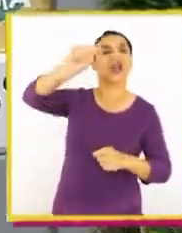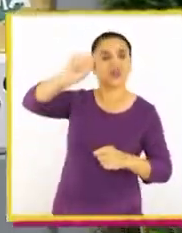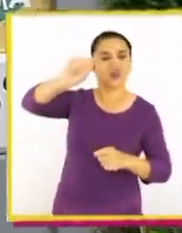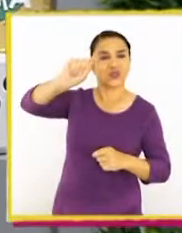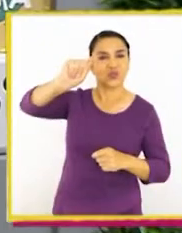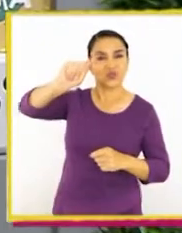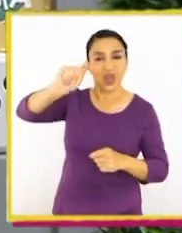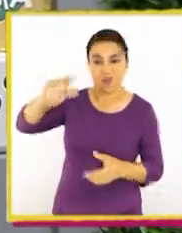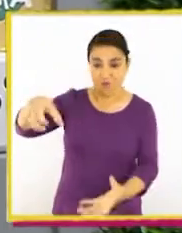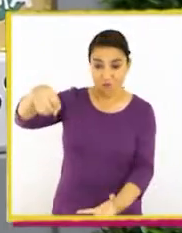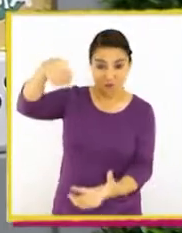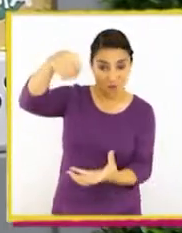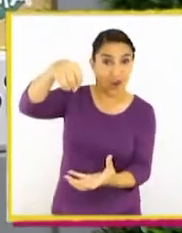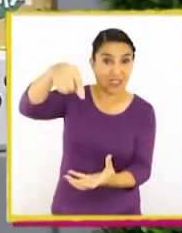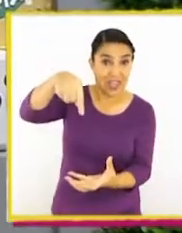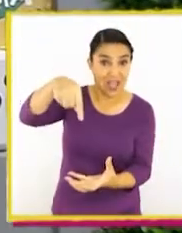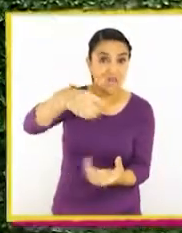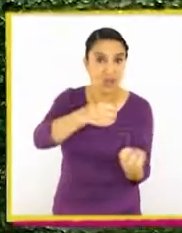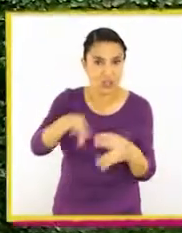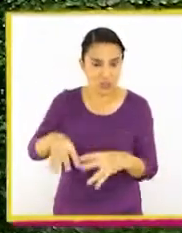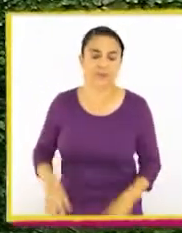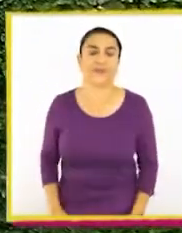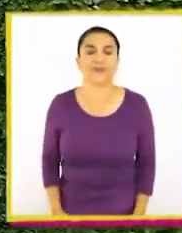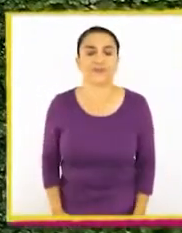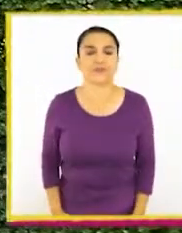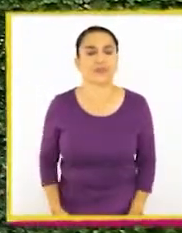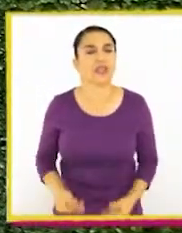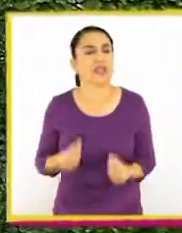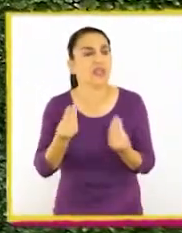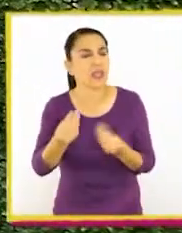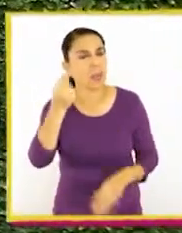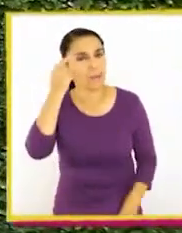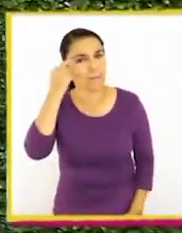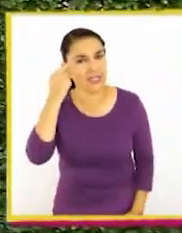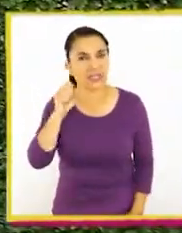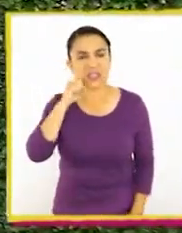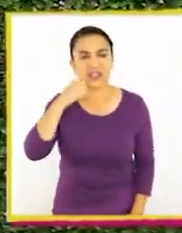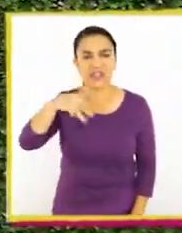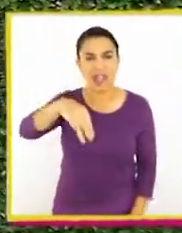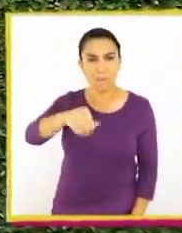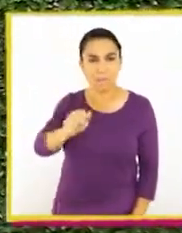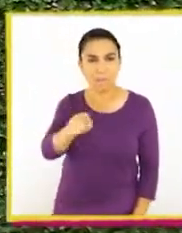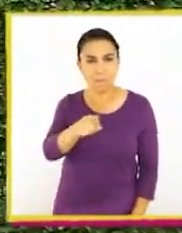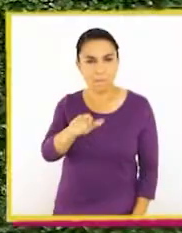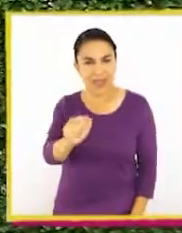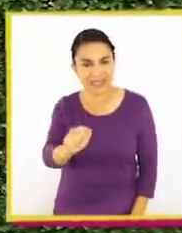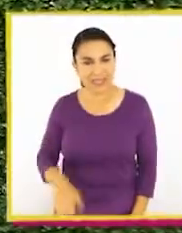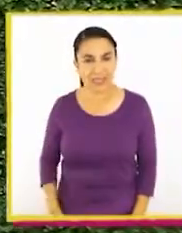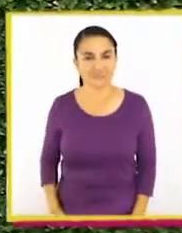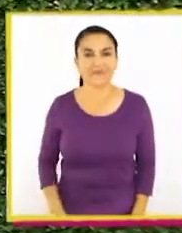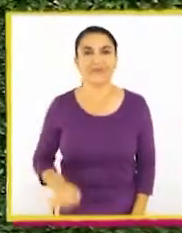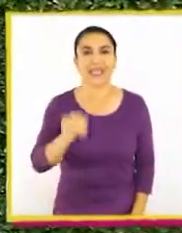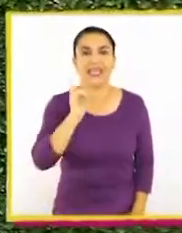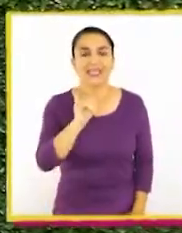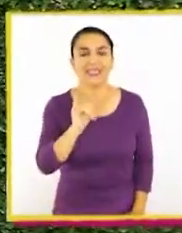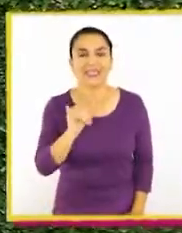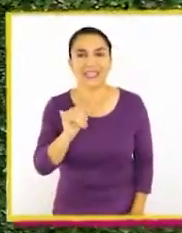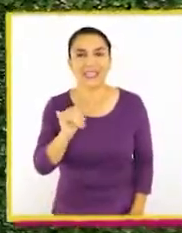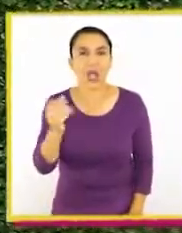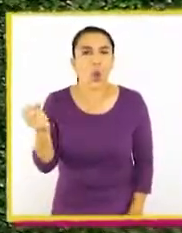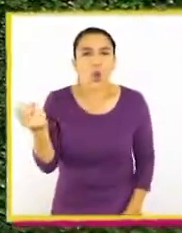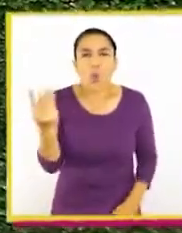alto de la bolsa de basura. ¿Y qué creen entonces que sería la masa? ¡Claro! Es